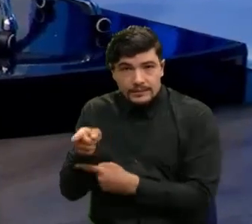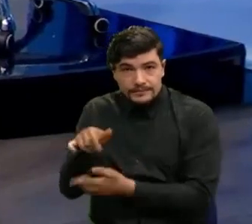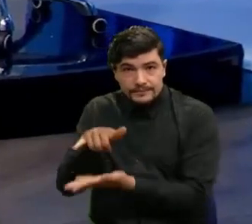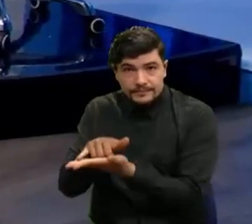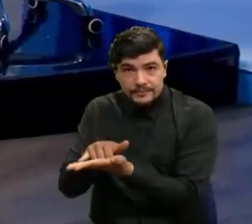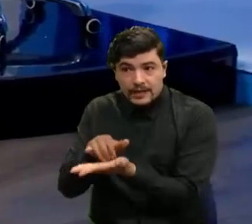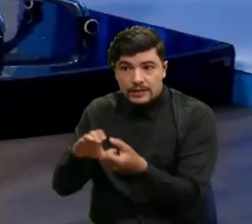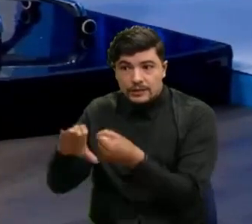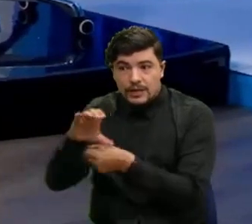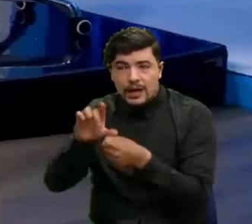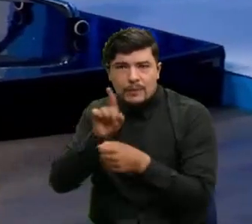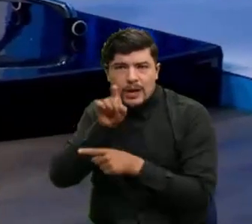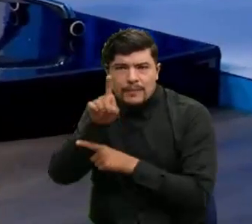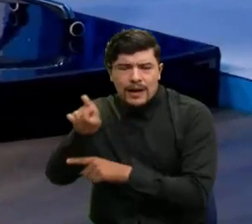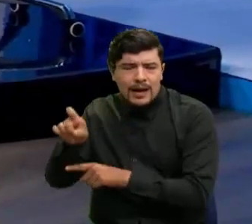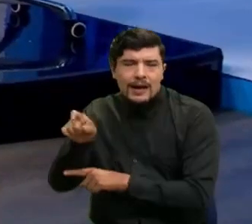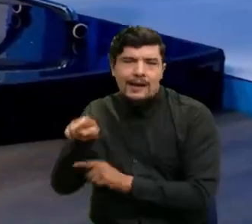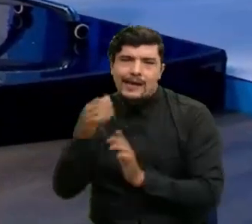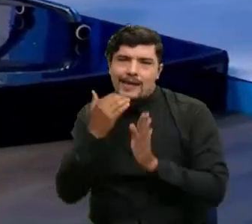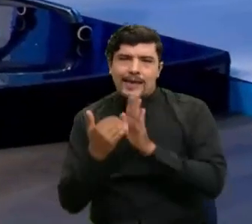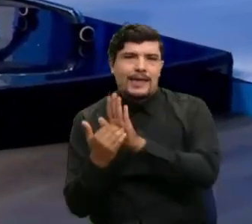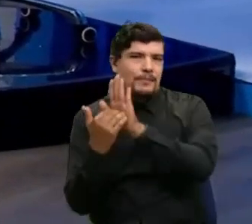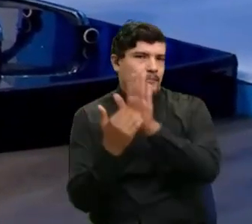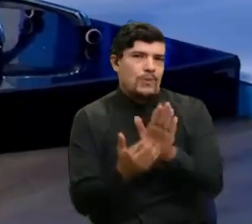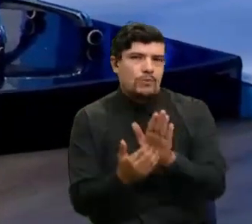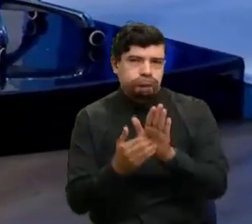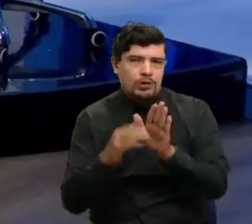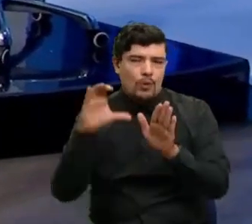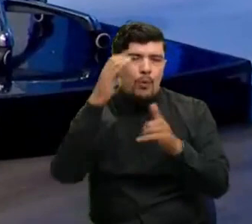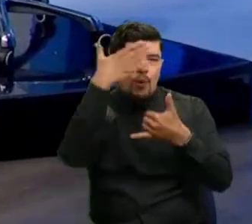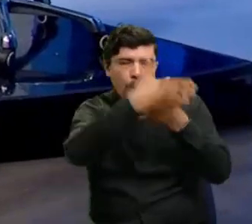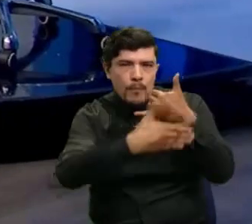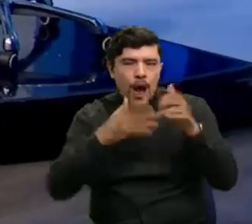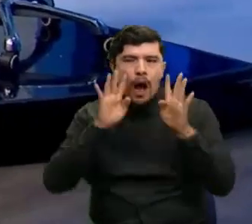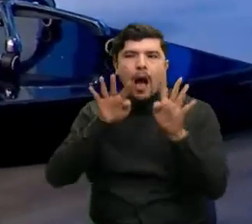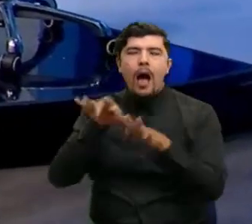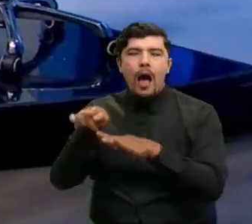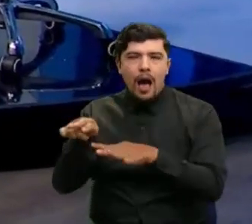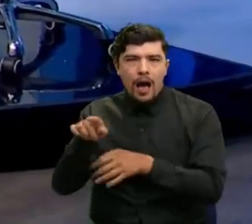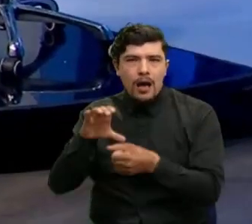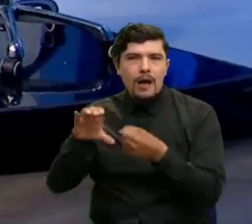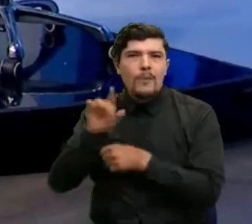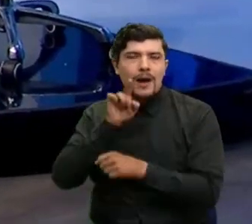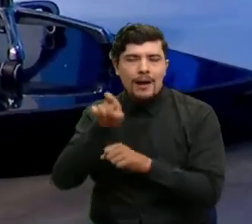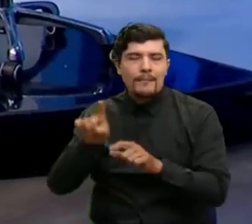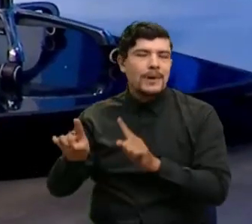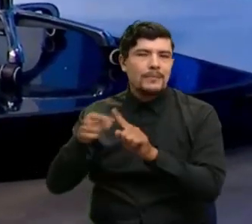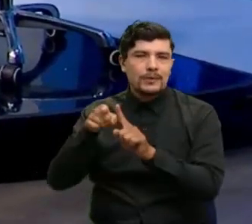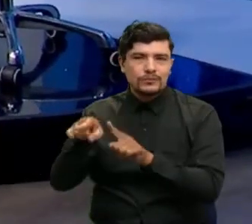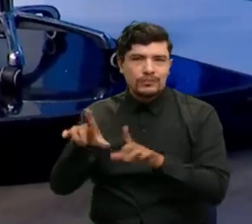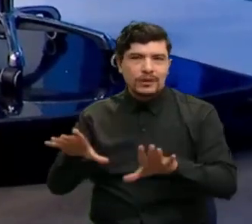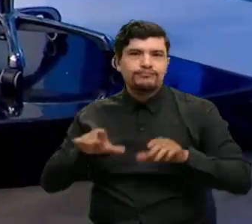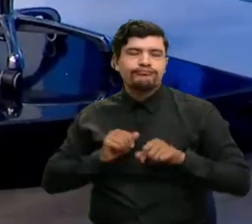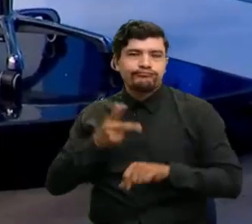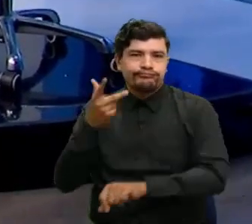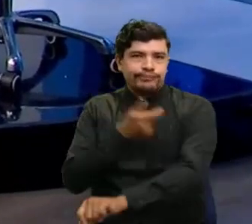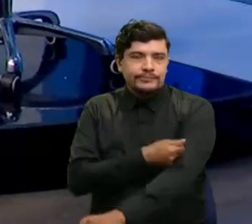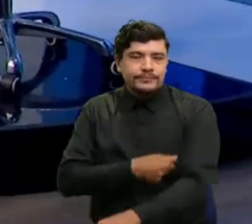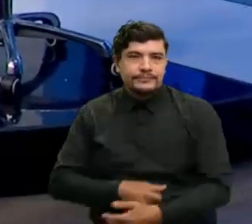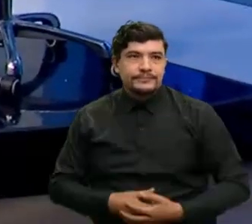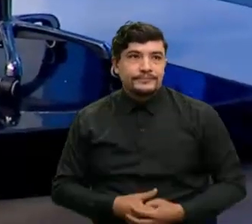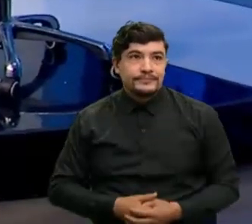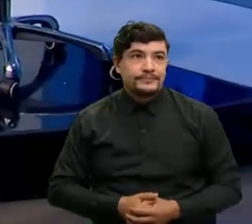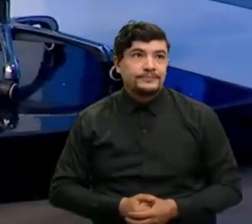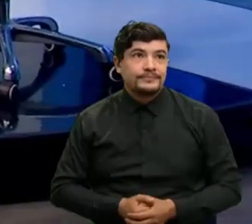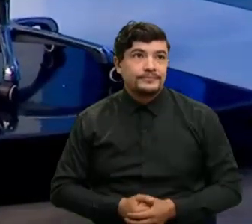ser ejemplo en todo nuestro país. Doctor Felipe González, y en Santander, en los diferentes municipios, ¿cómo estamos en